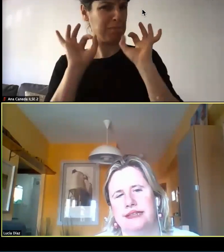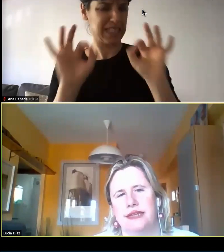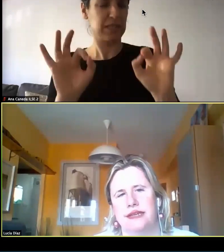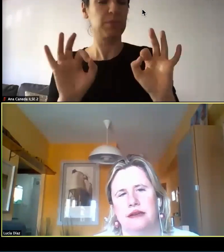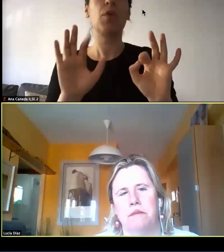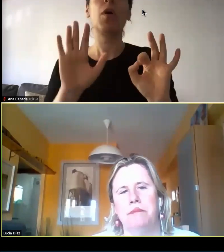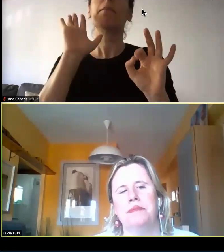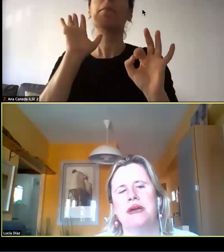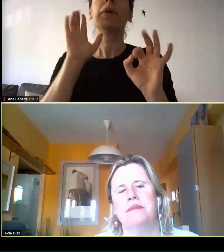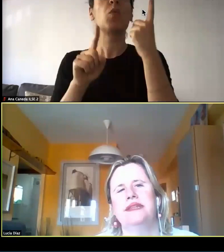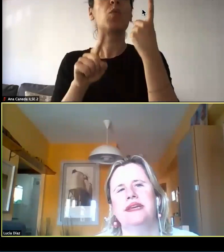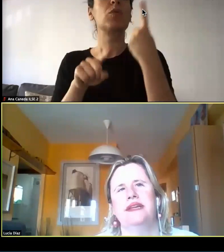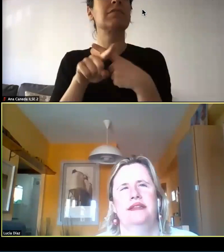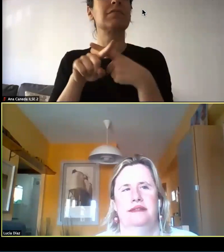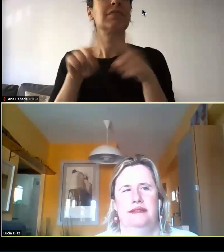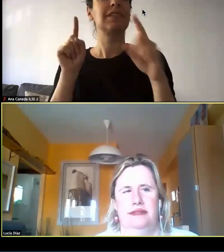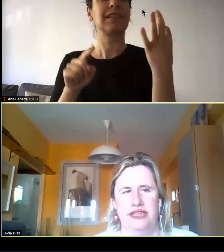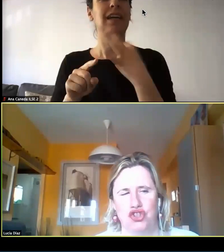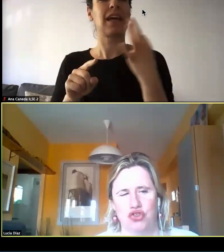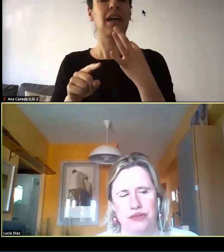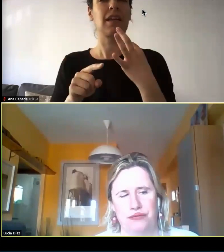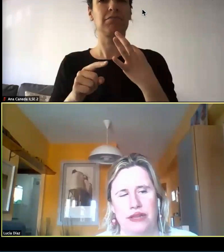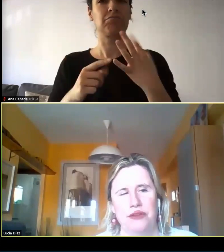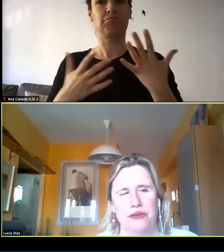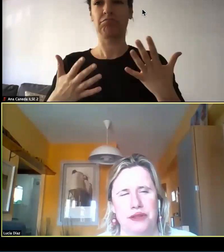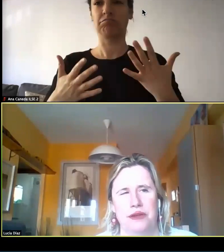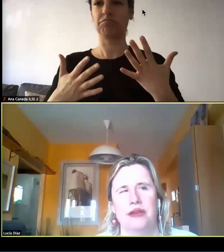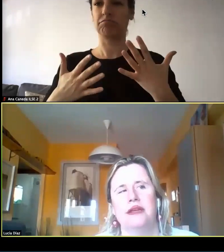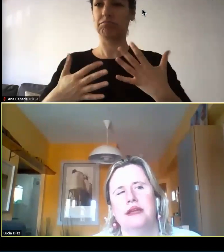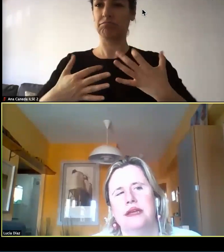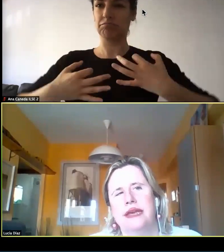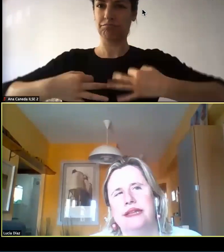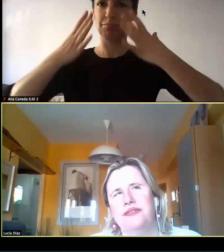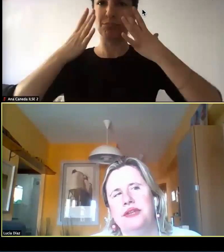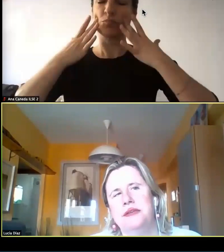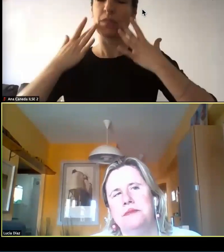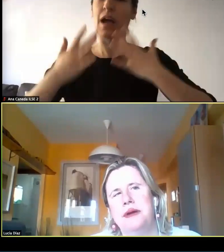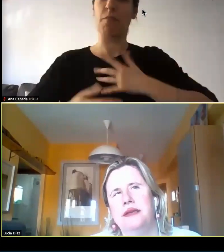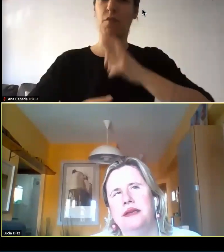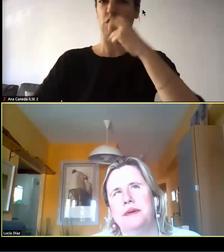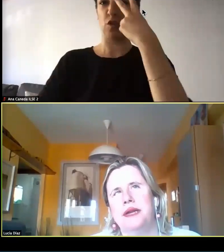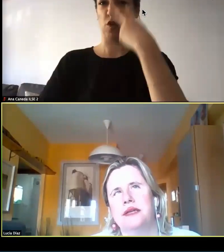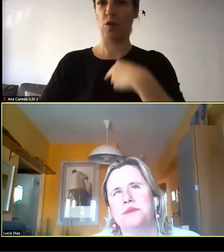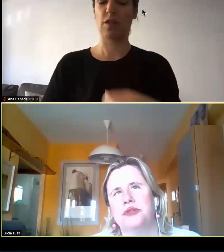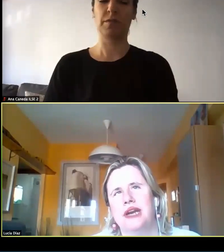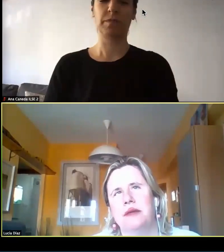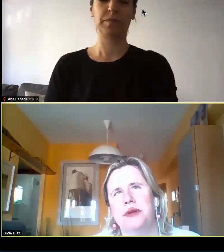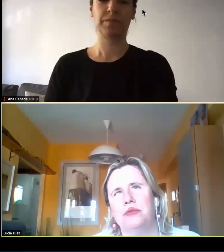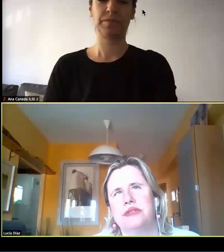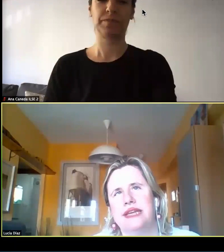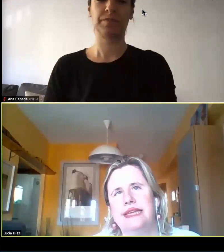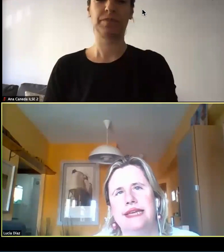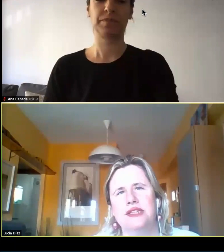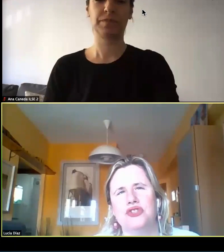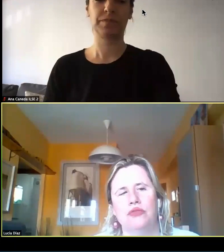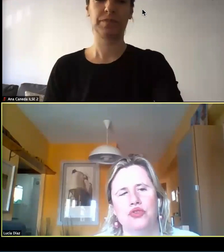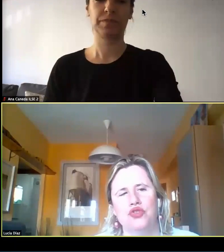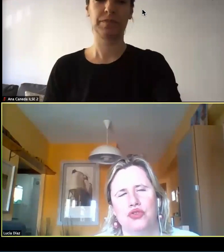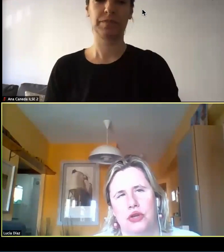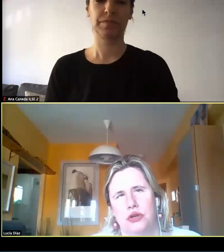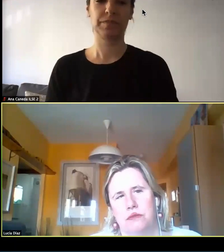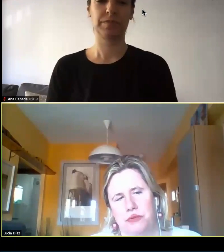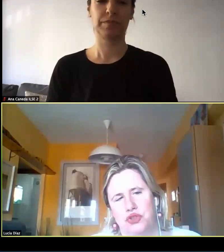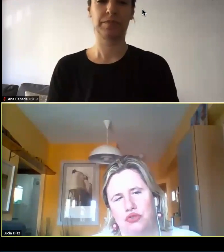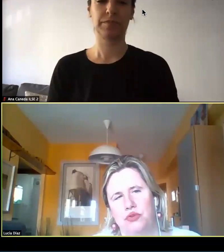característica de ser propiamente dicho de Fundación 11. En definitiva, para responder a la pregunta de quiénes